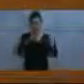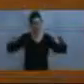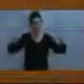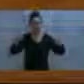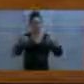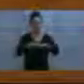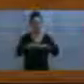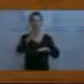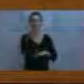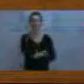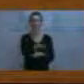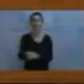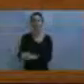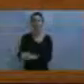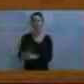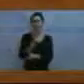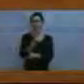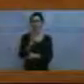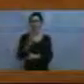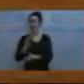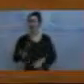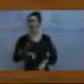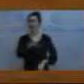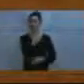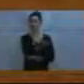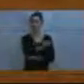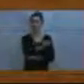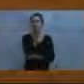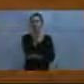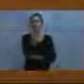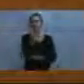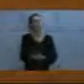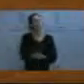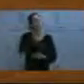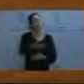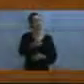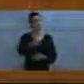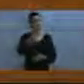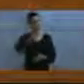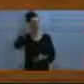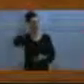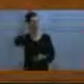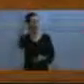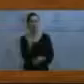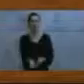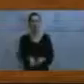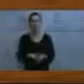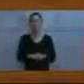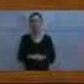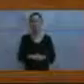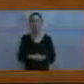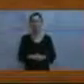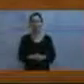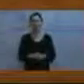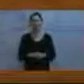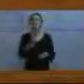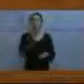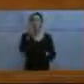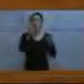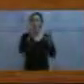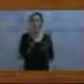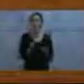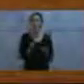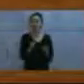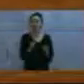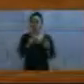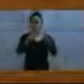de escuelas de 0 a 3. Es un compromiso importante y yo también lo creo. Y yo también lo creo, porque para todas las